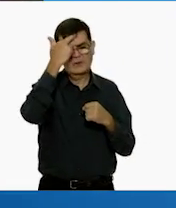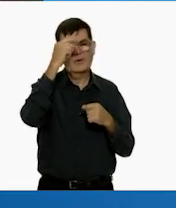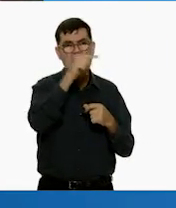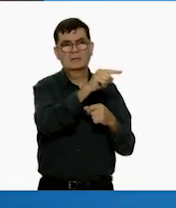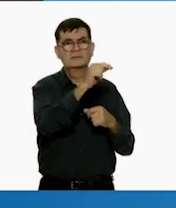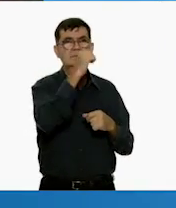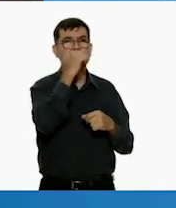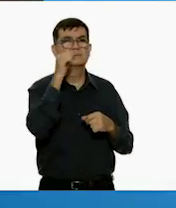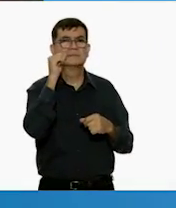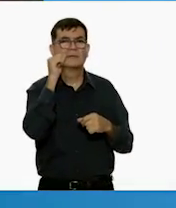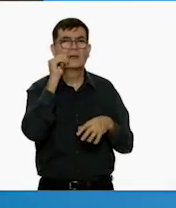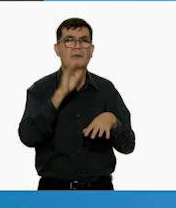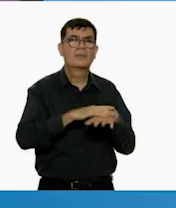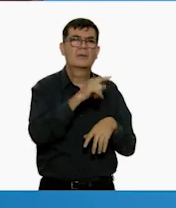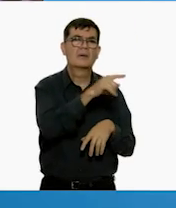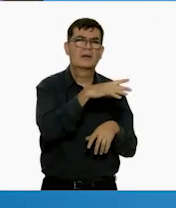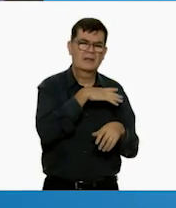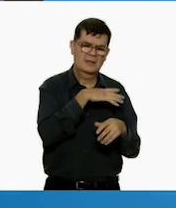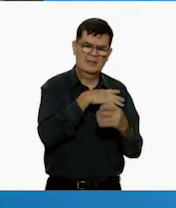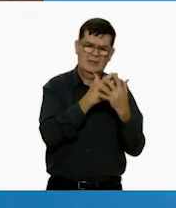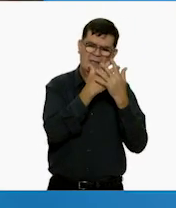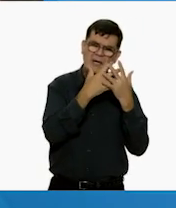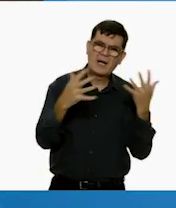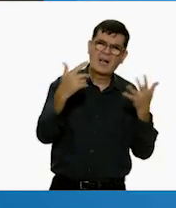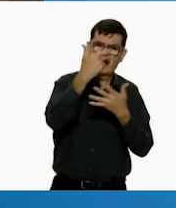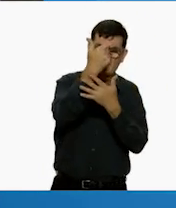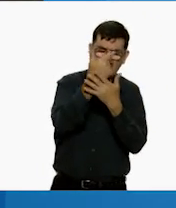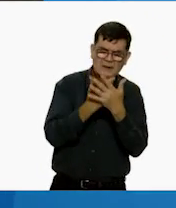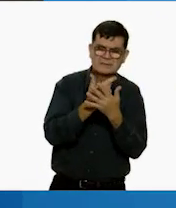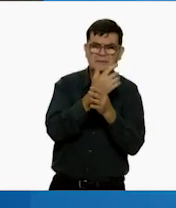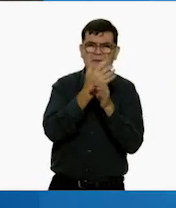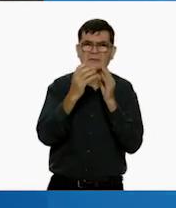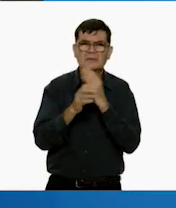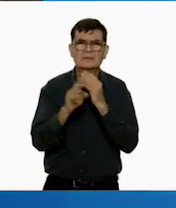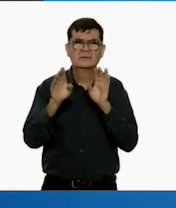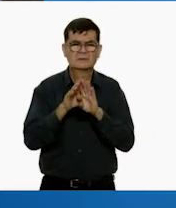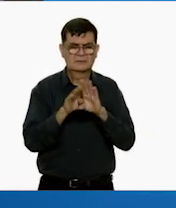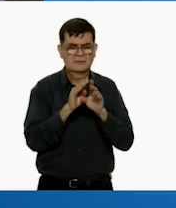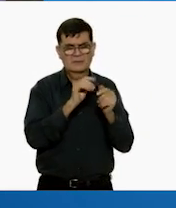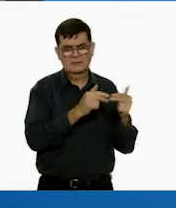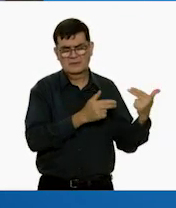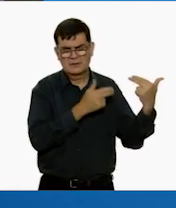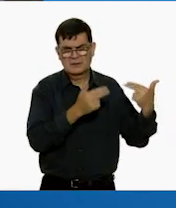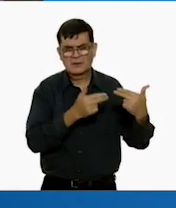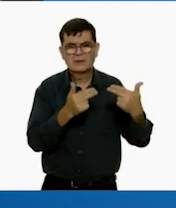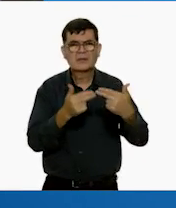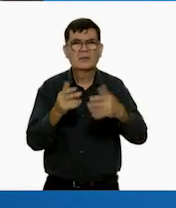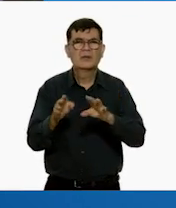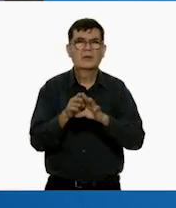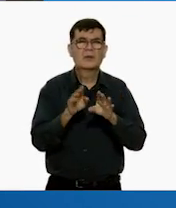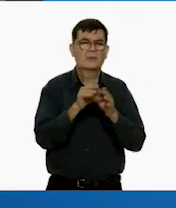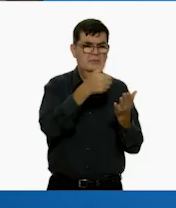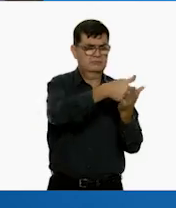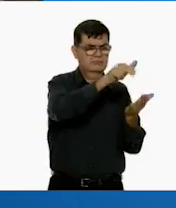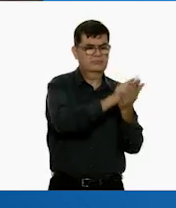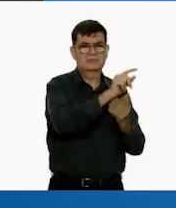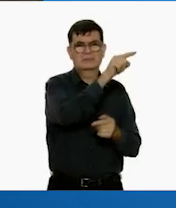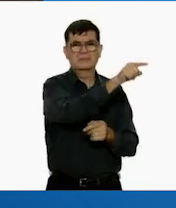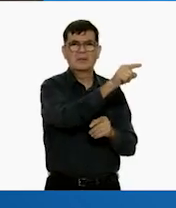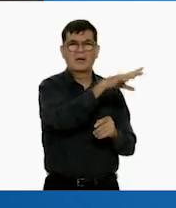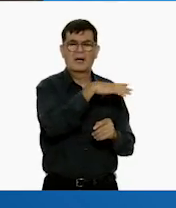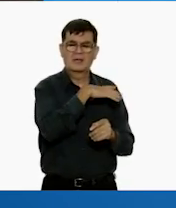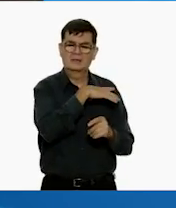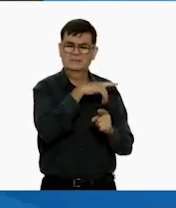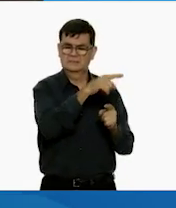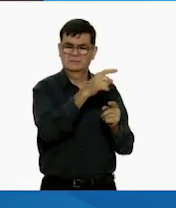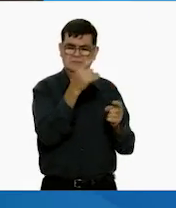Juárez, porque frente a esa gran lista, ese gran elenco de héroes derrotados, Juárez es